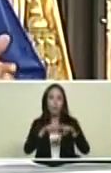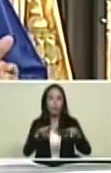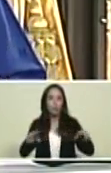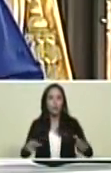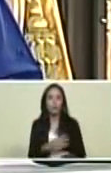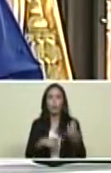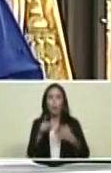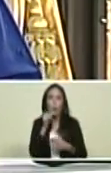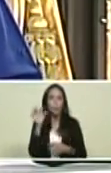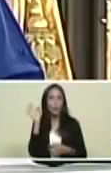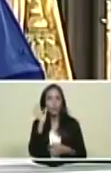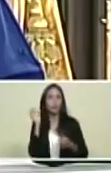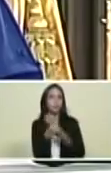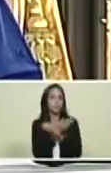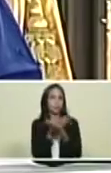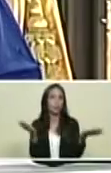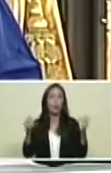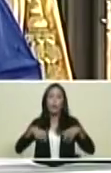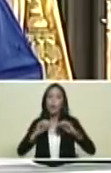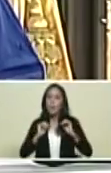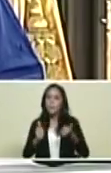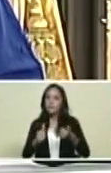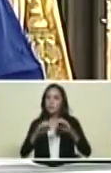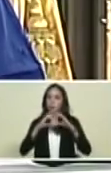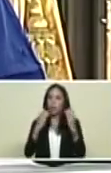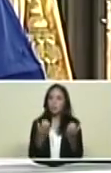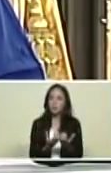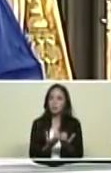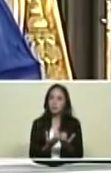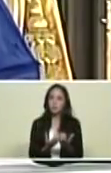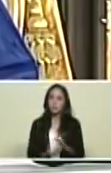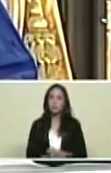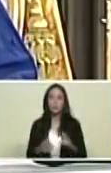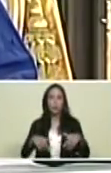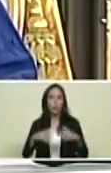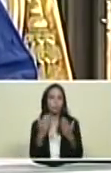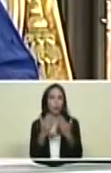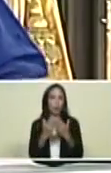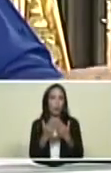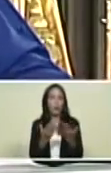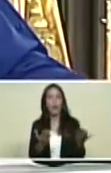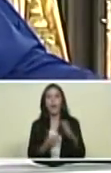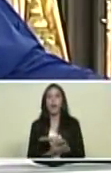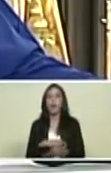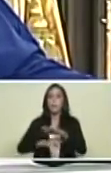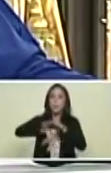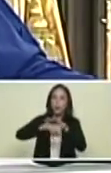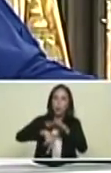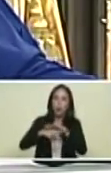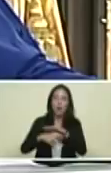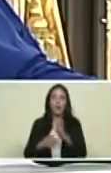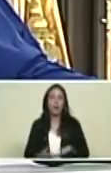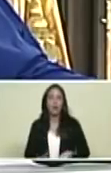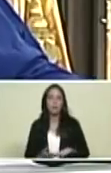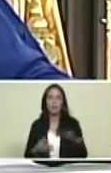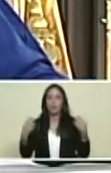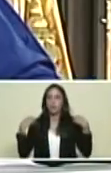las niñas. Hoy arrancamos el año escolar en educación inicial,